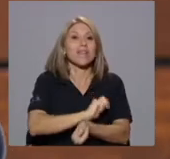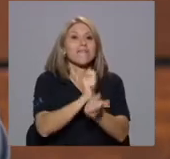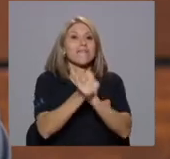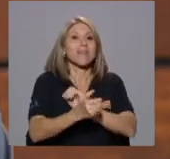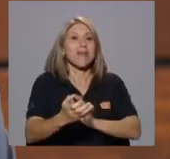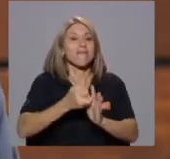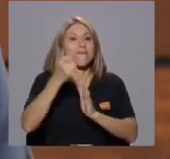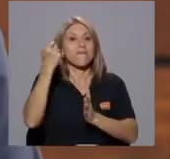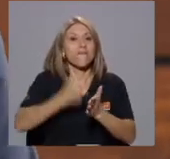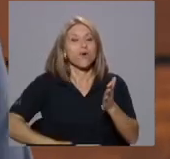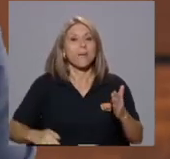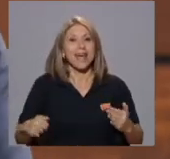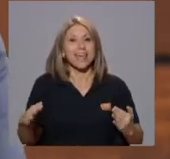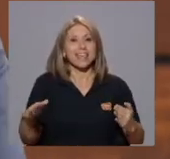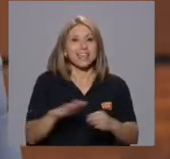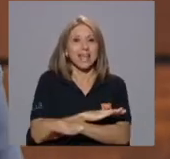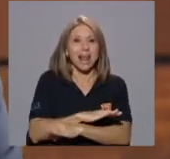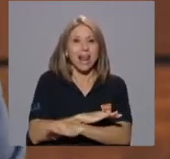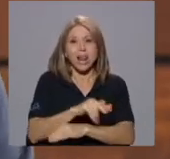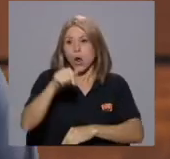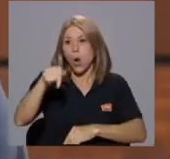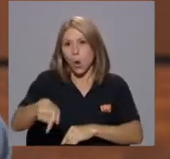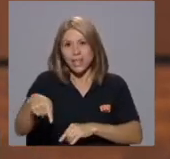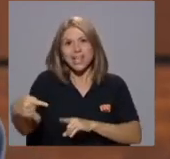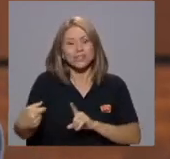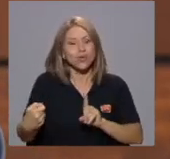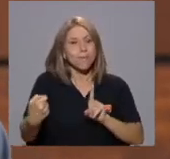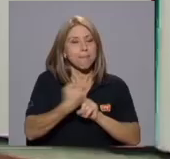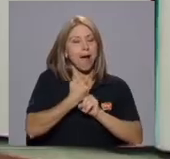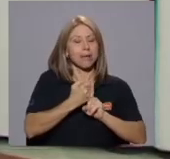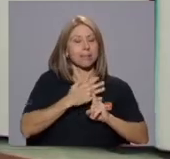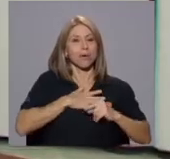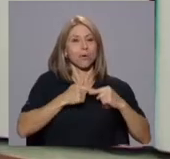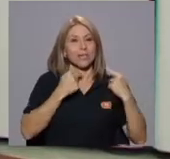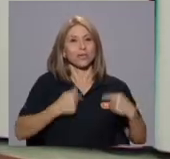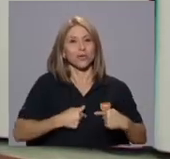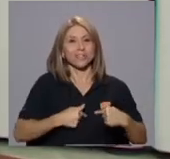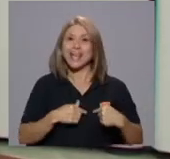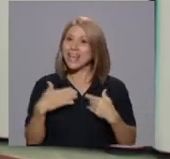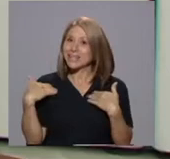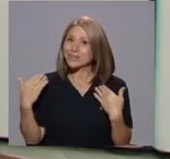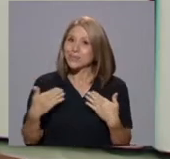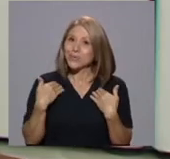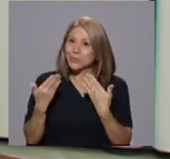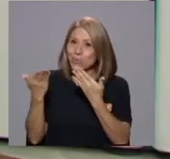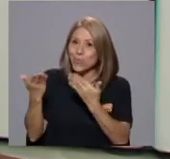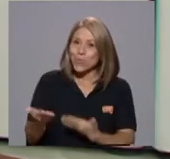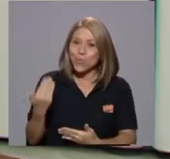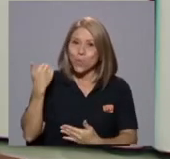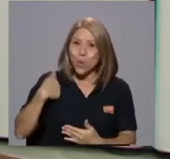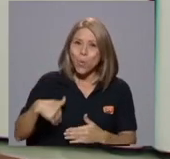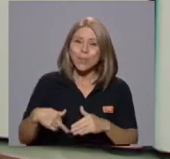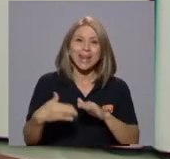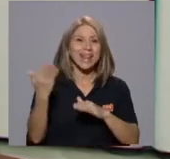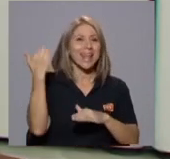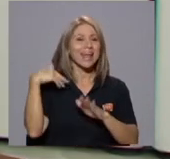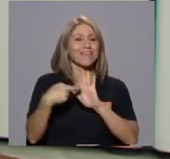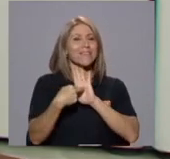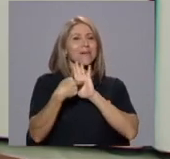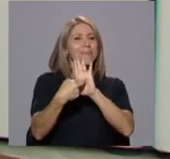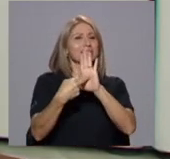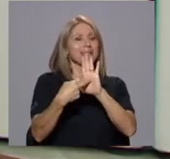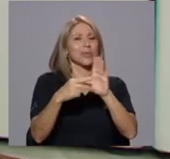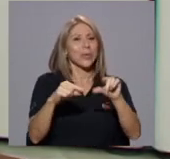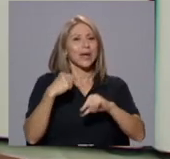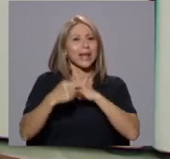impacta en nuestros corazones. Es un gusto tener también, obviamente, a un hombre que representó toda una generación de periodistas de la más alta